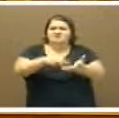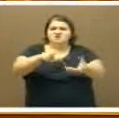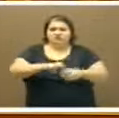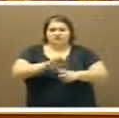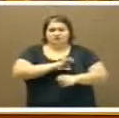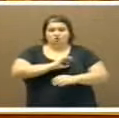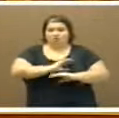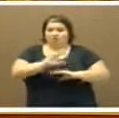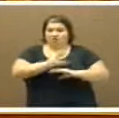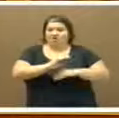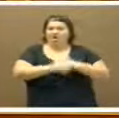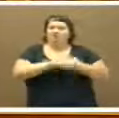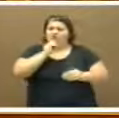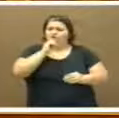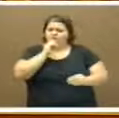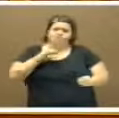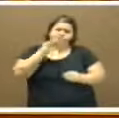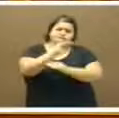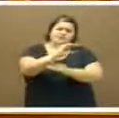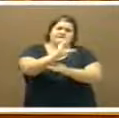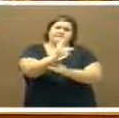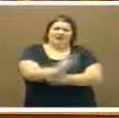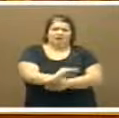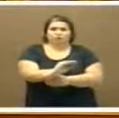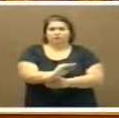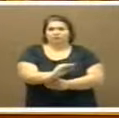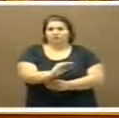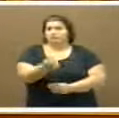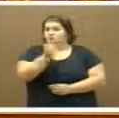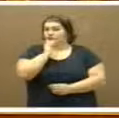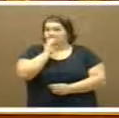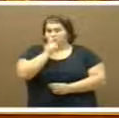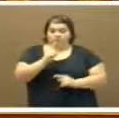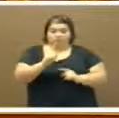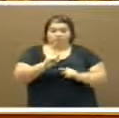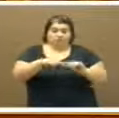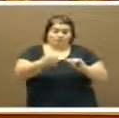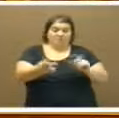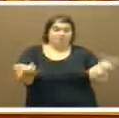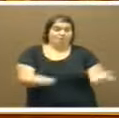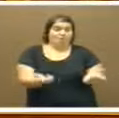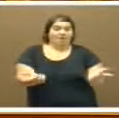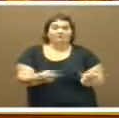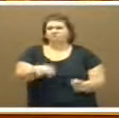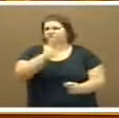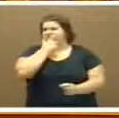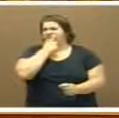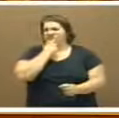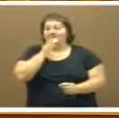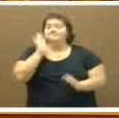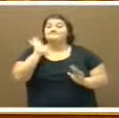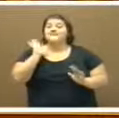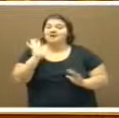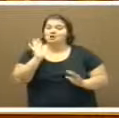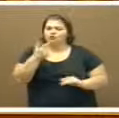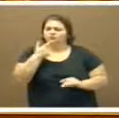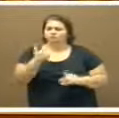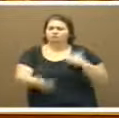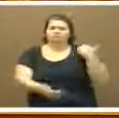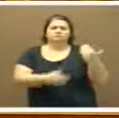consejero, reduciendo inversiones. Y eso es fácil. A pesar de las graves consecuencias, como ya le he dicho, es muy fácil. Pero si siguen por ese